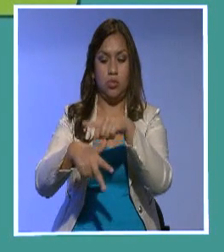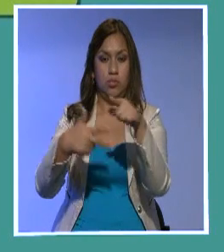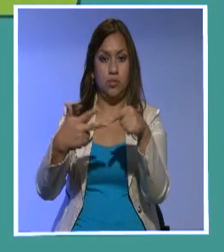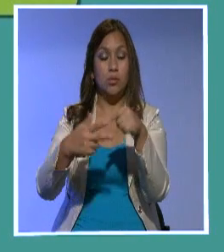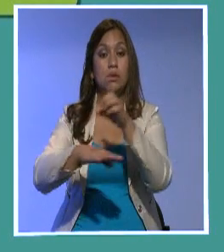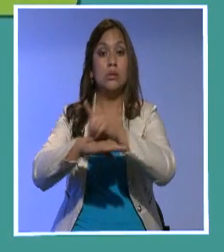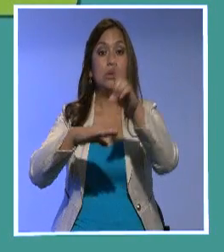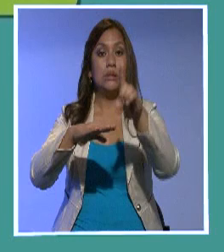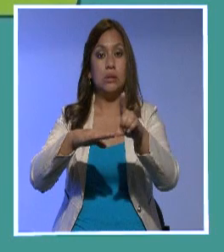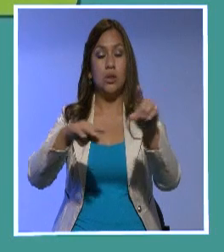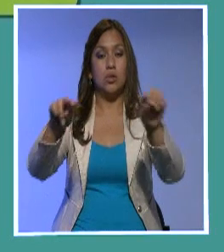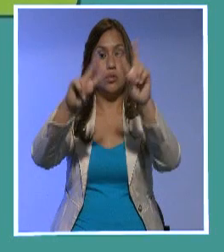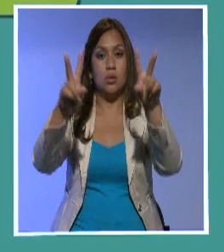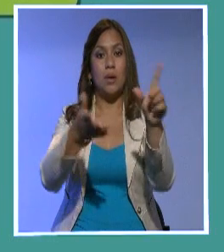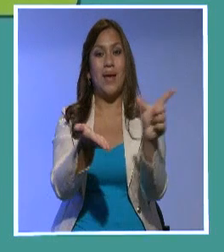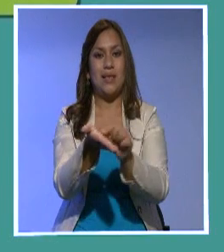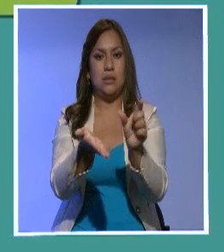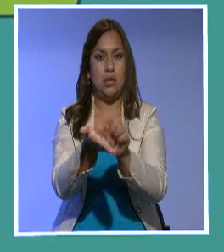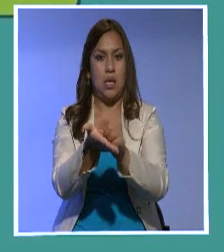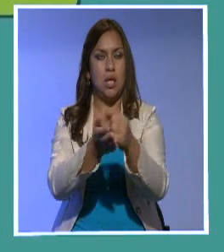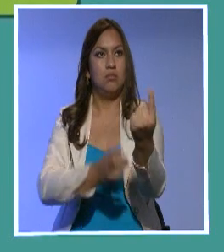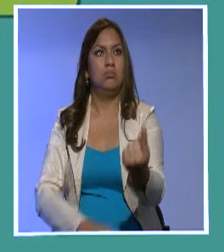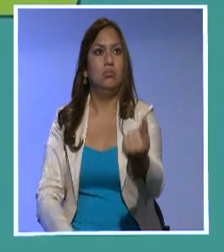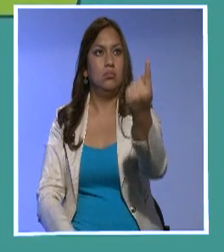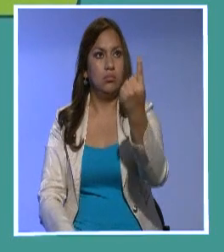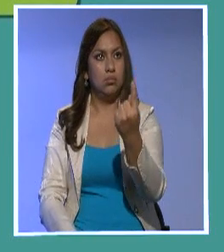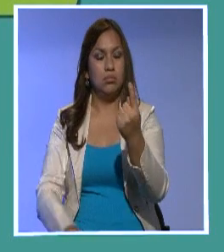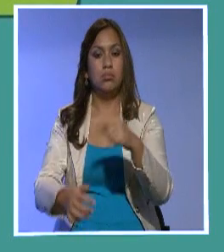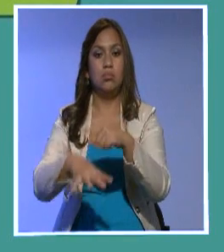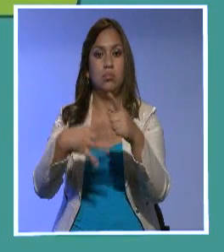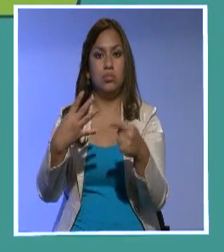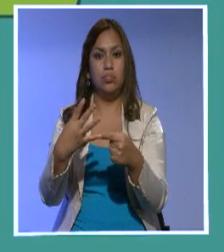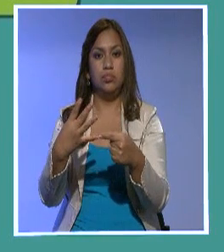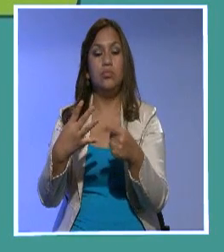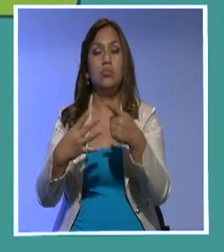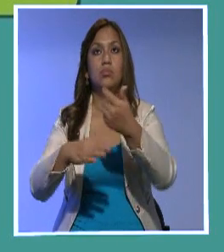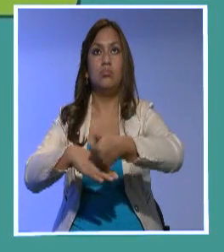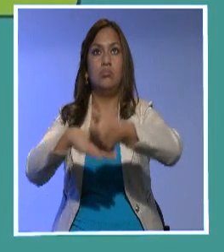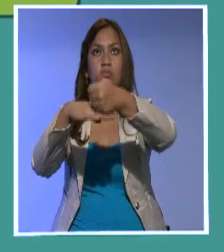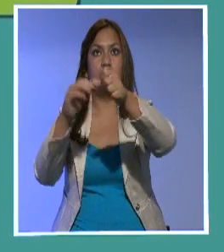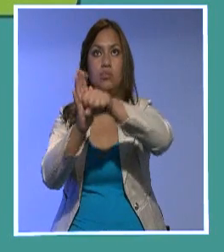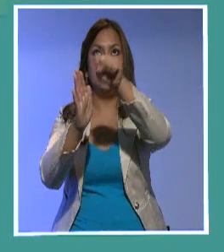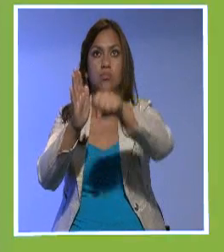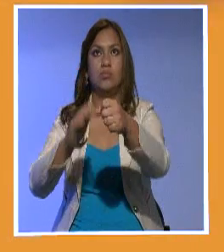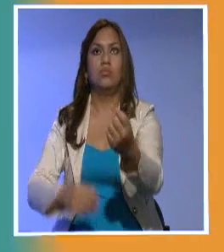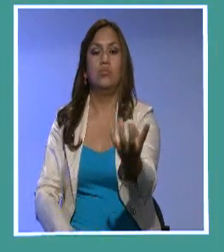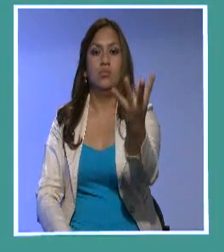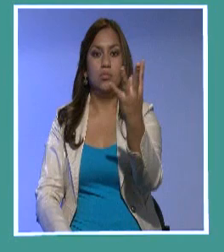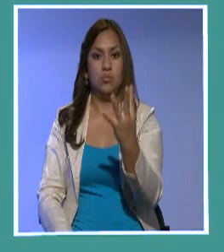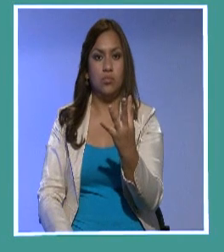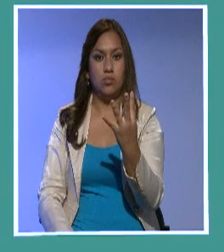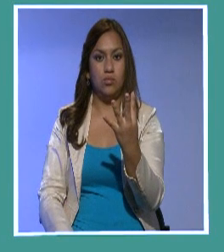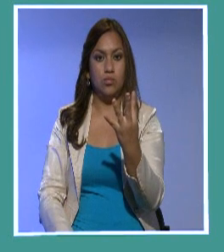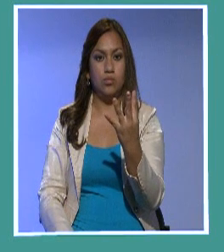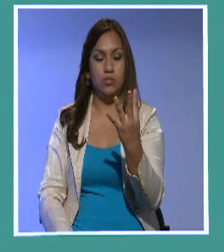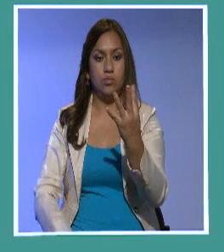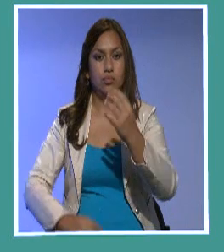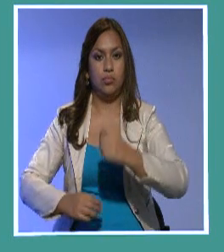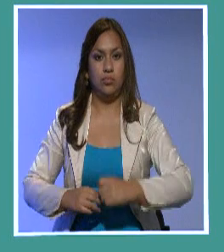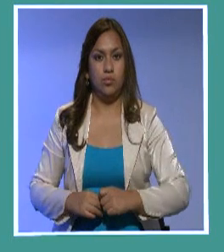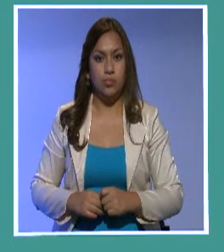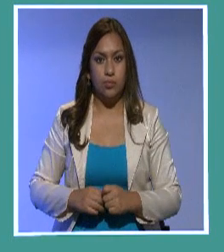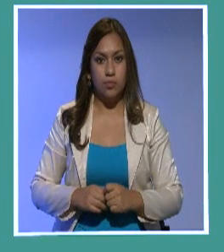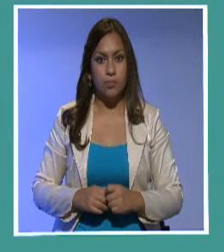director general del servicio de rentas internas leonardo orlando y el fiscal general del estado galo chiriboga janet velásquez